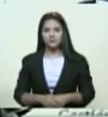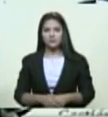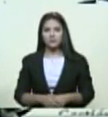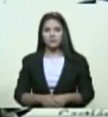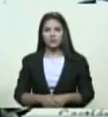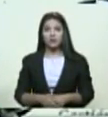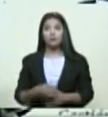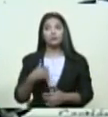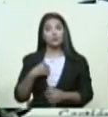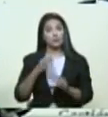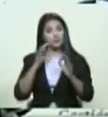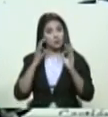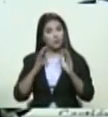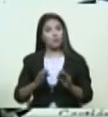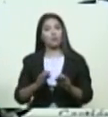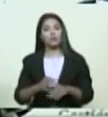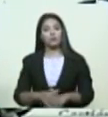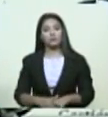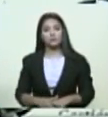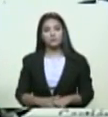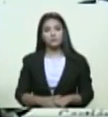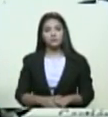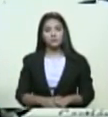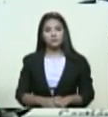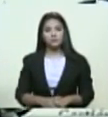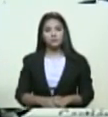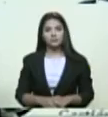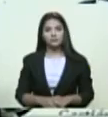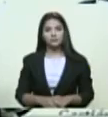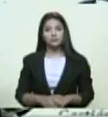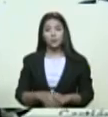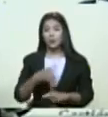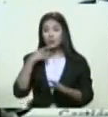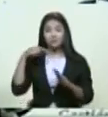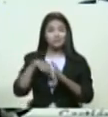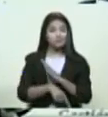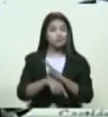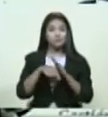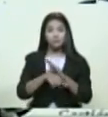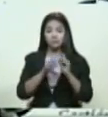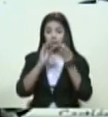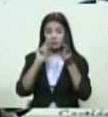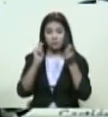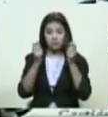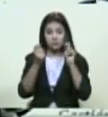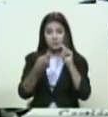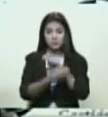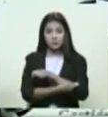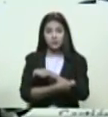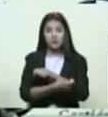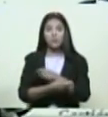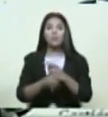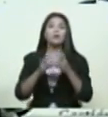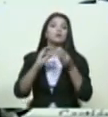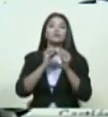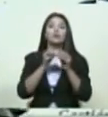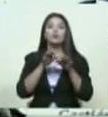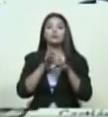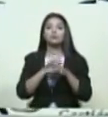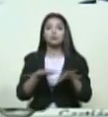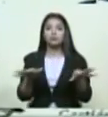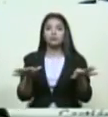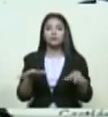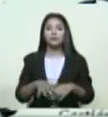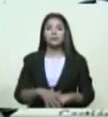Y yo estoy seguro que cuando uno a fondo vaya haciendo esta reestructuración, esa red que